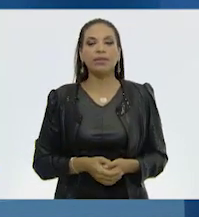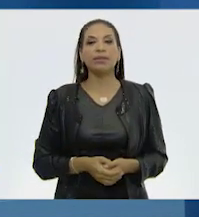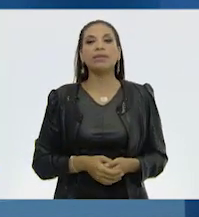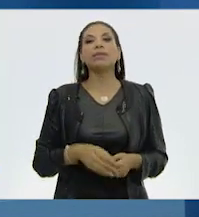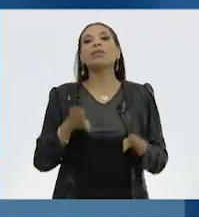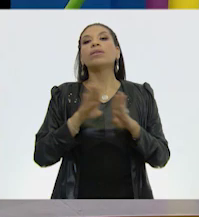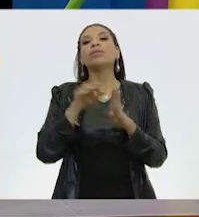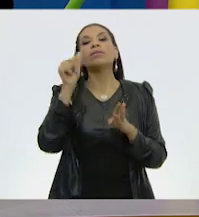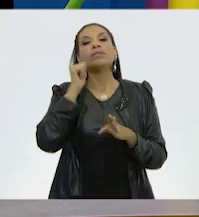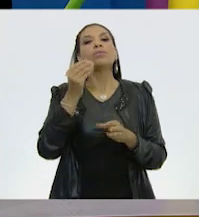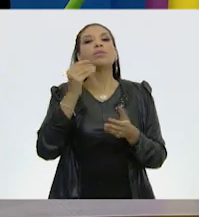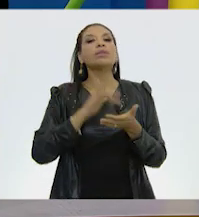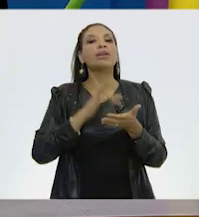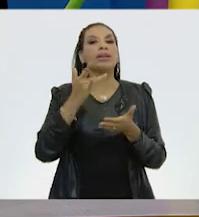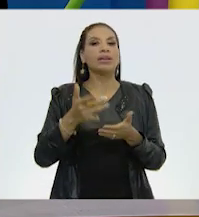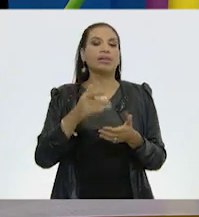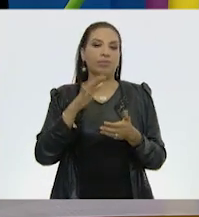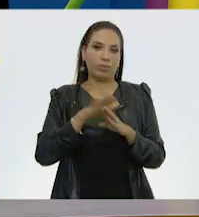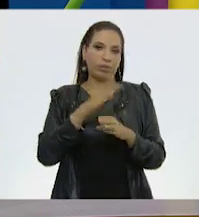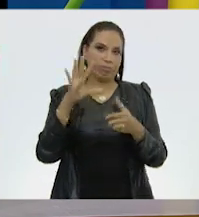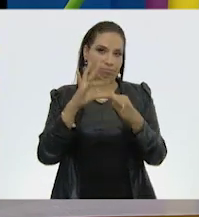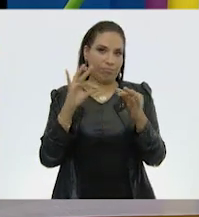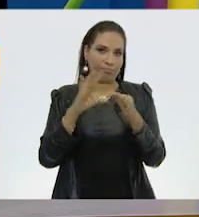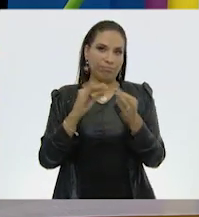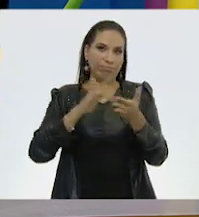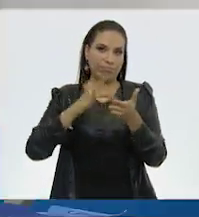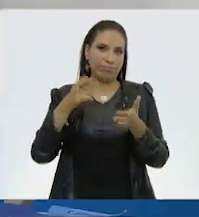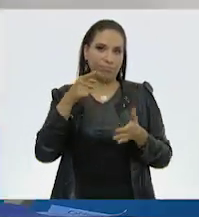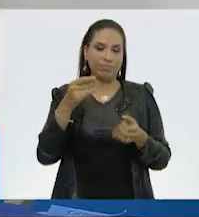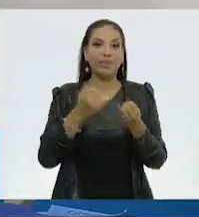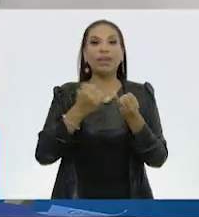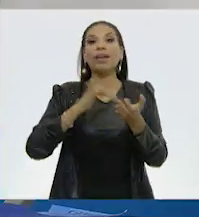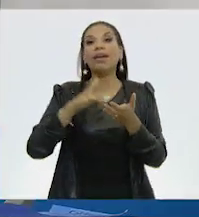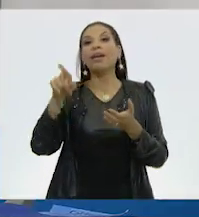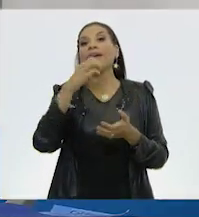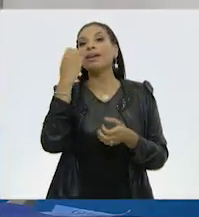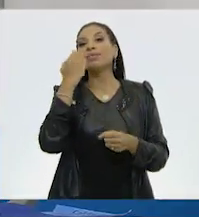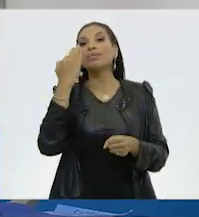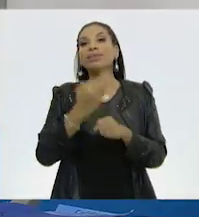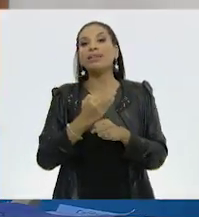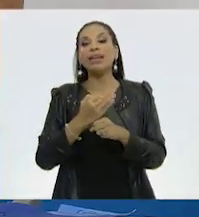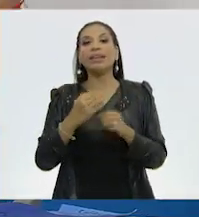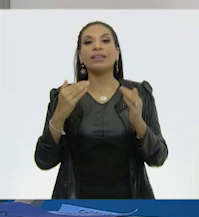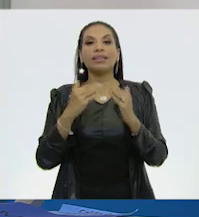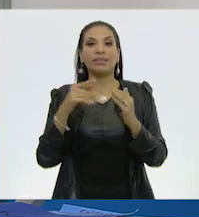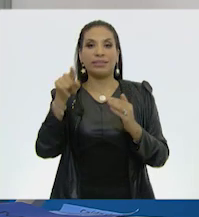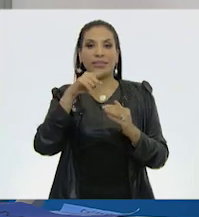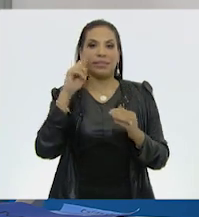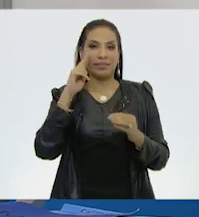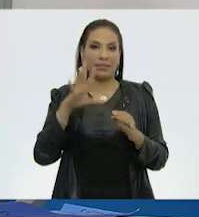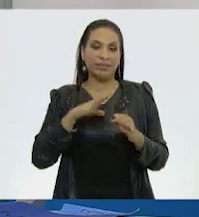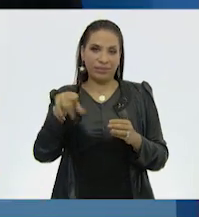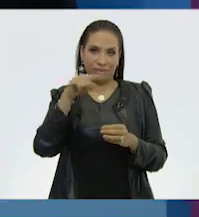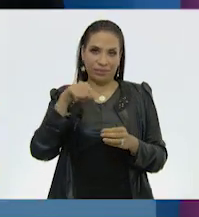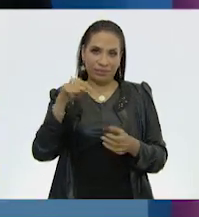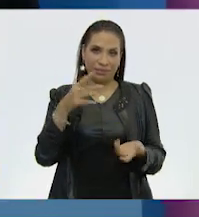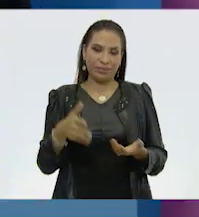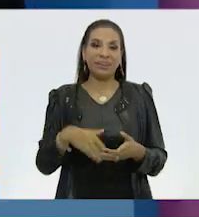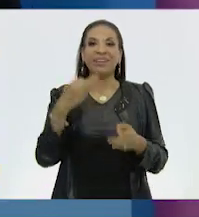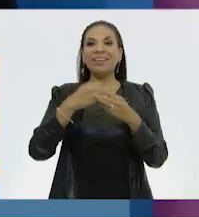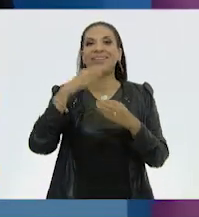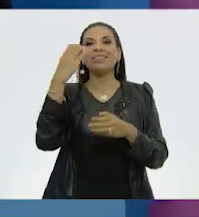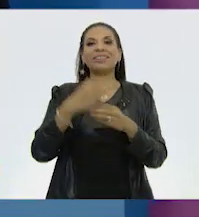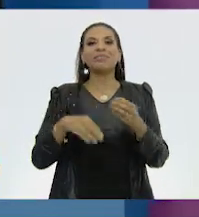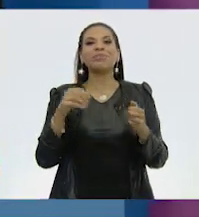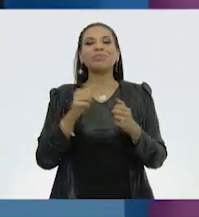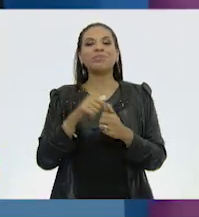Vero, como siempre, muchísimas gracias por esta sesión. No, gracias a ti y gracias a los estudiantes en casa que se encuentran repasando con nosotros. Hemos